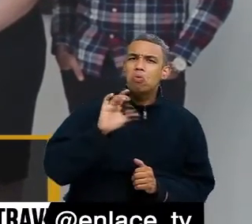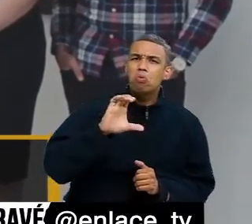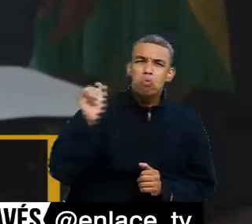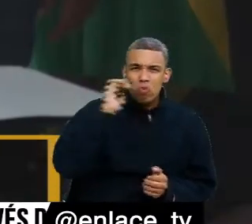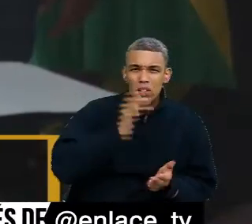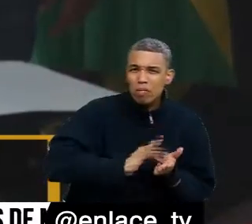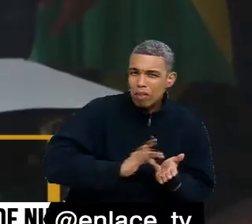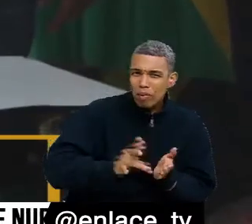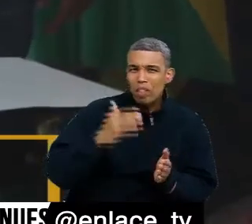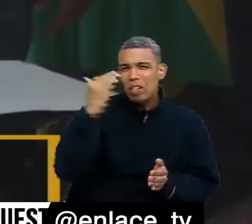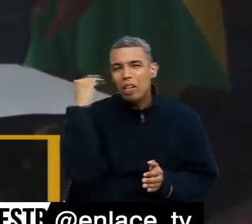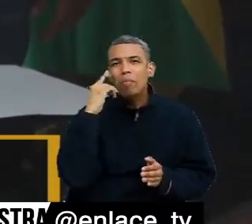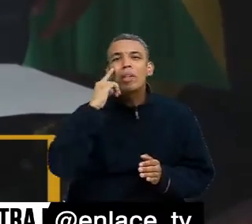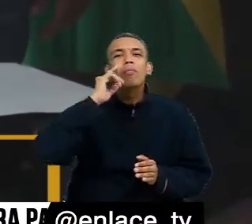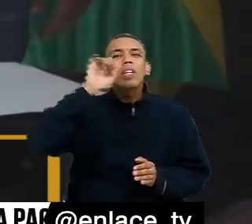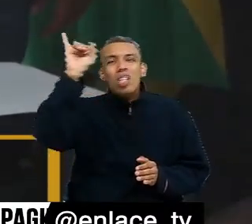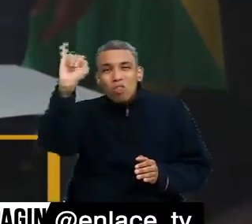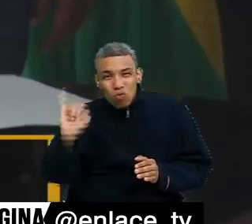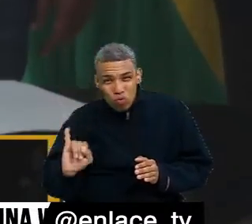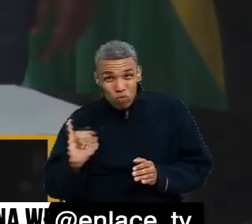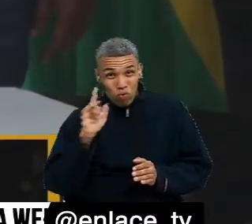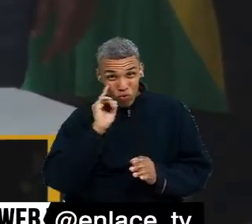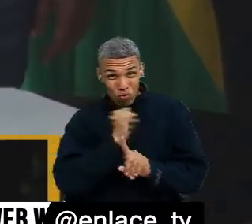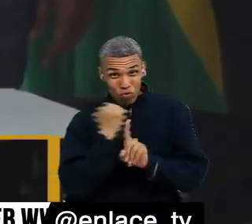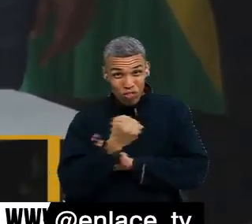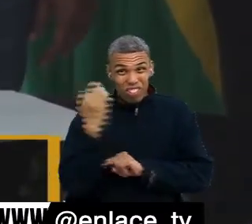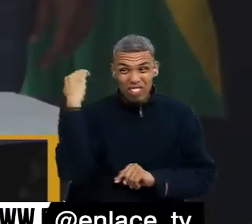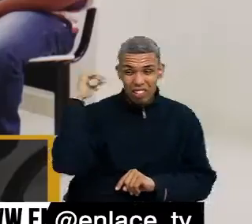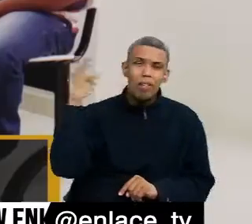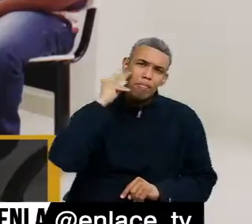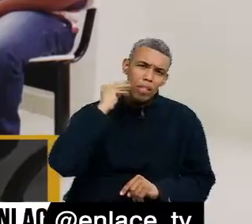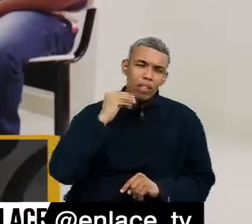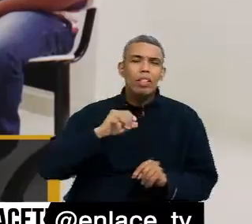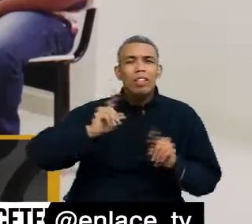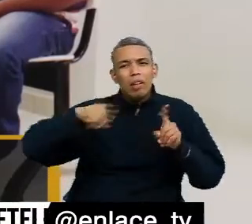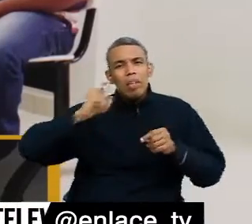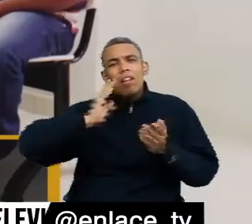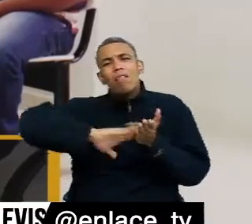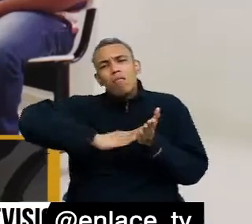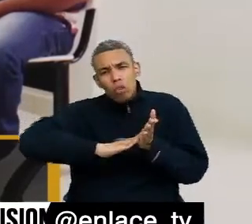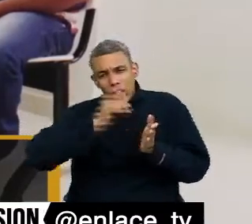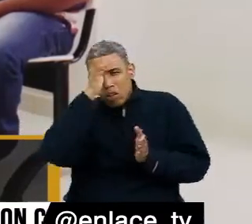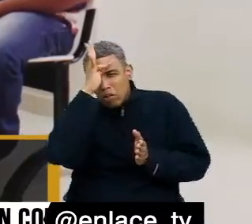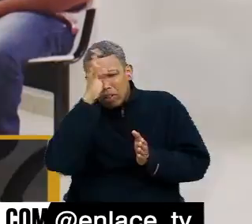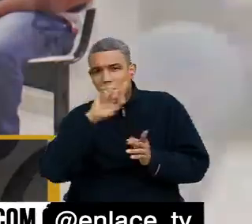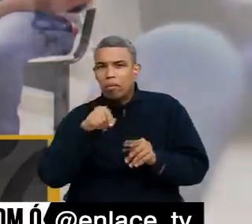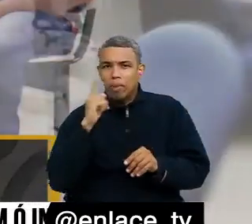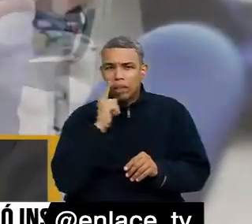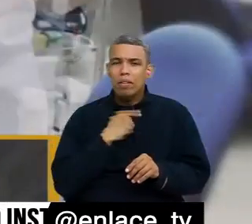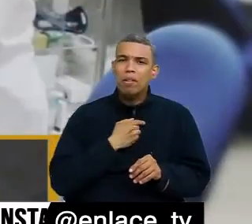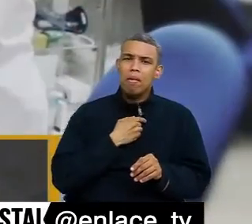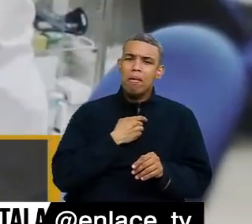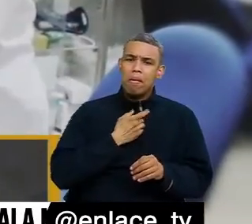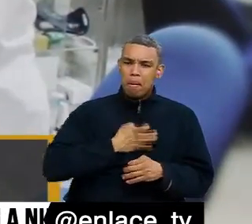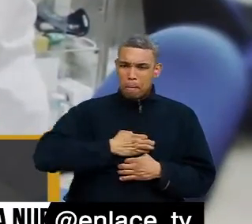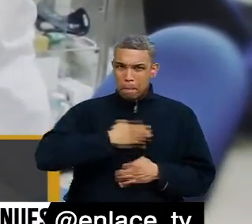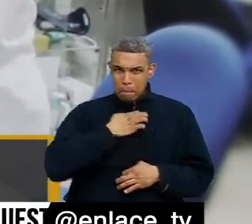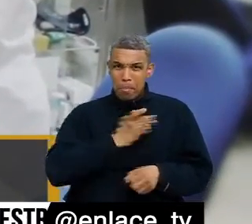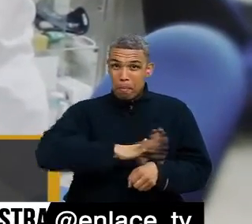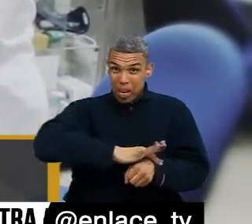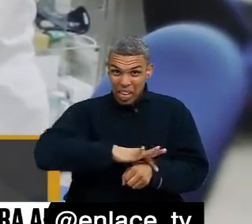calidad en el antiguo Seguro Social, de igual forma gerente del Hospital San Juan de Dios de Florida Blanca, funcionario de medicina legal y auditor médico de la